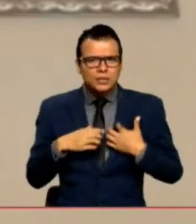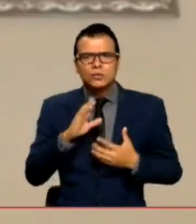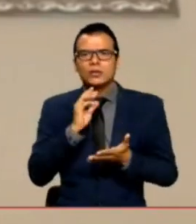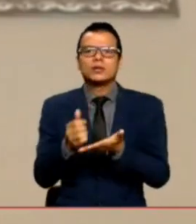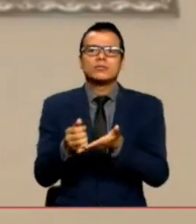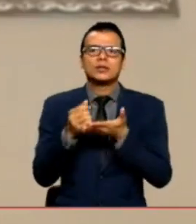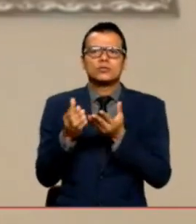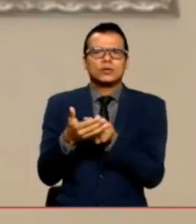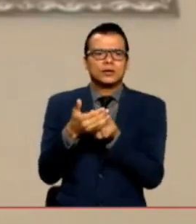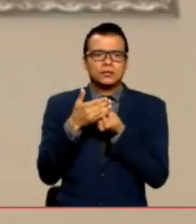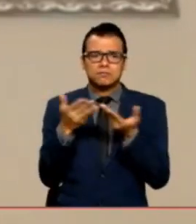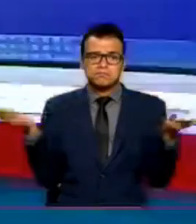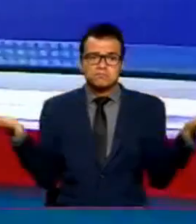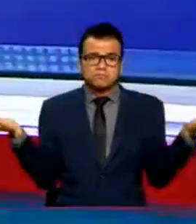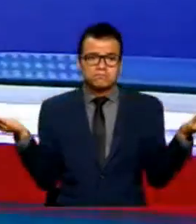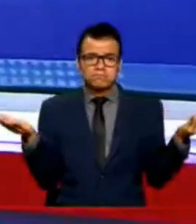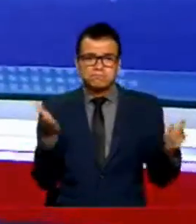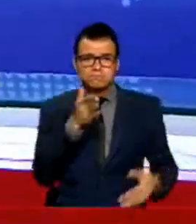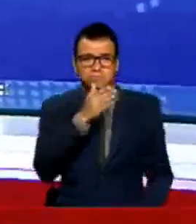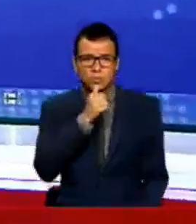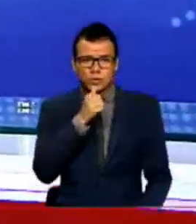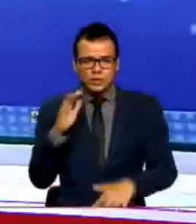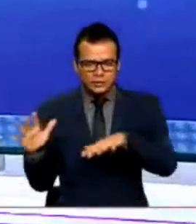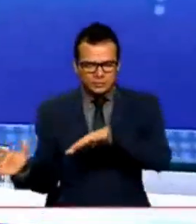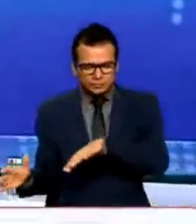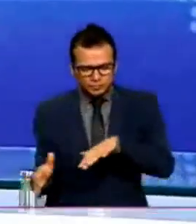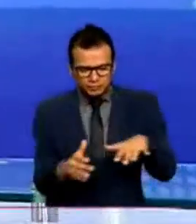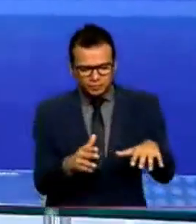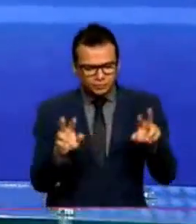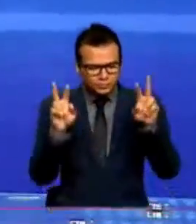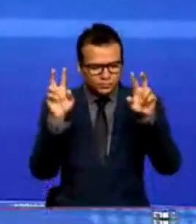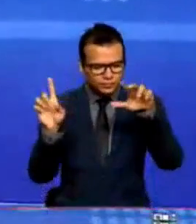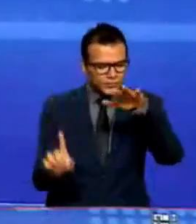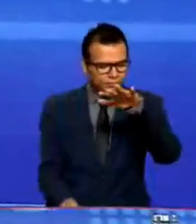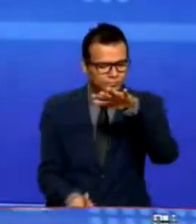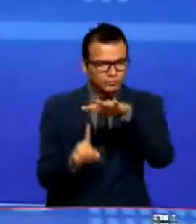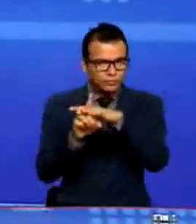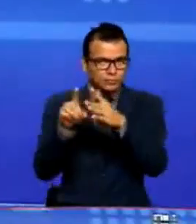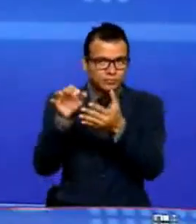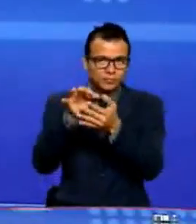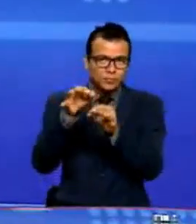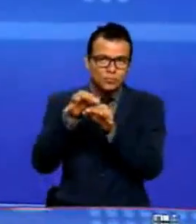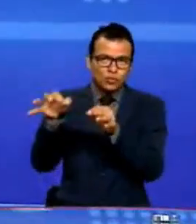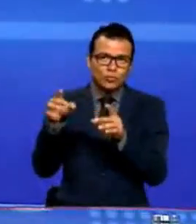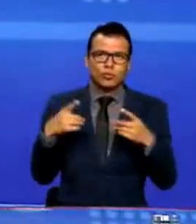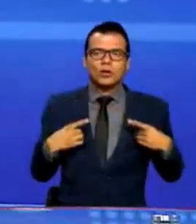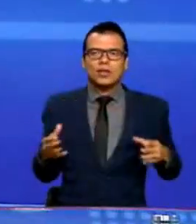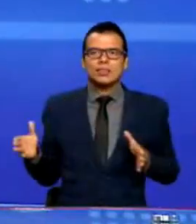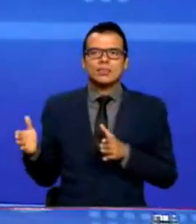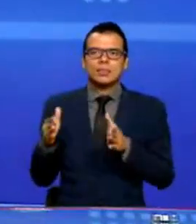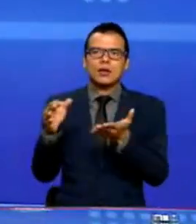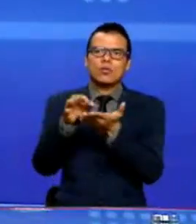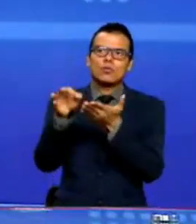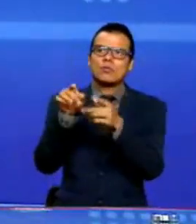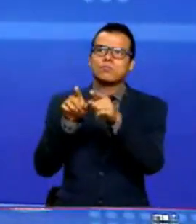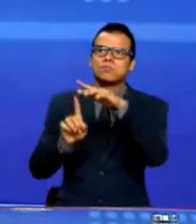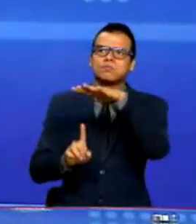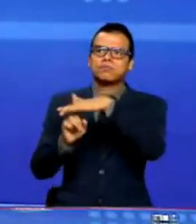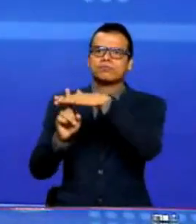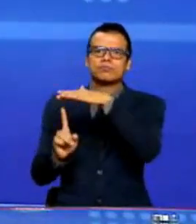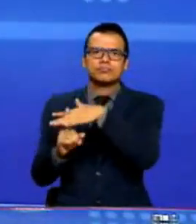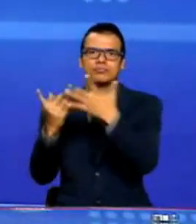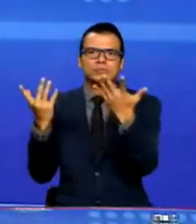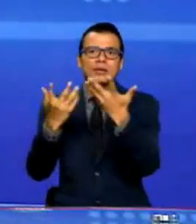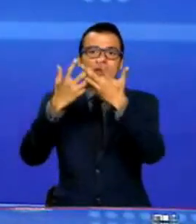que ellos desarrollen sus trabajos. Frente a los hechos registrados en los últimos días en zona rural del municipio de Dagua contra